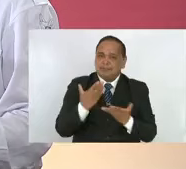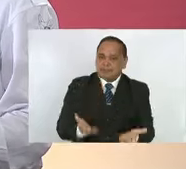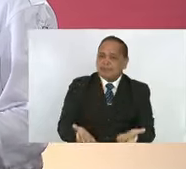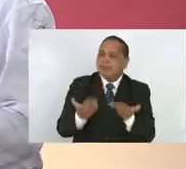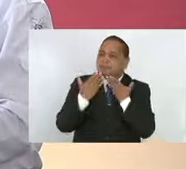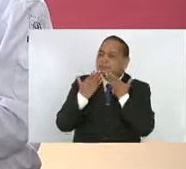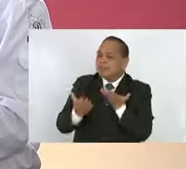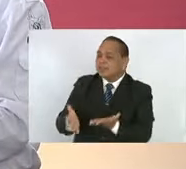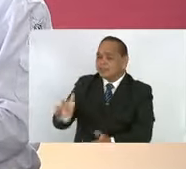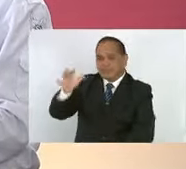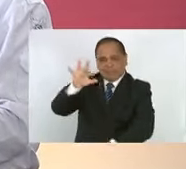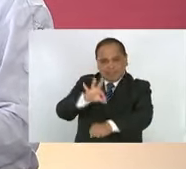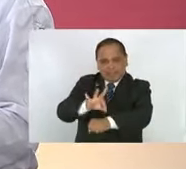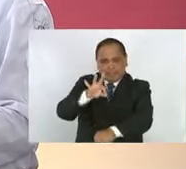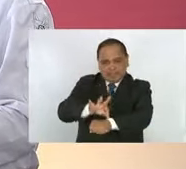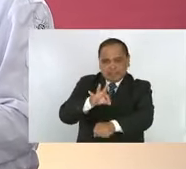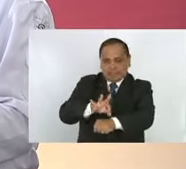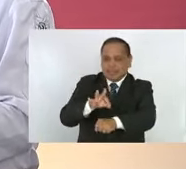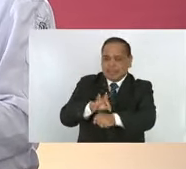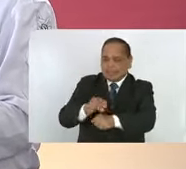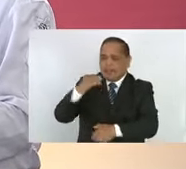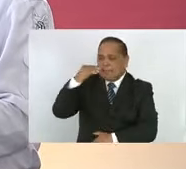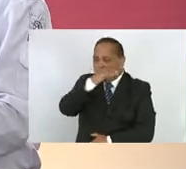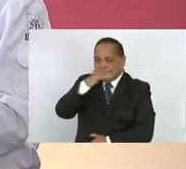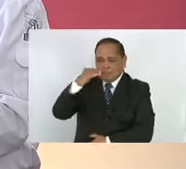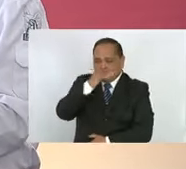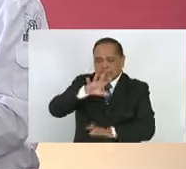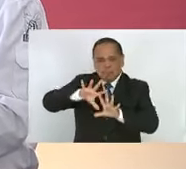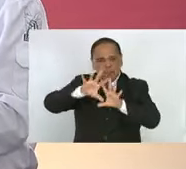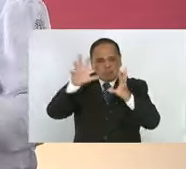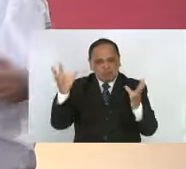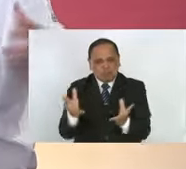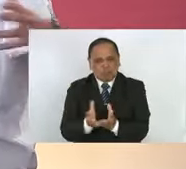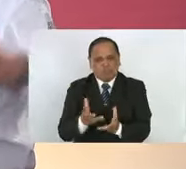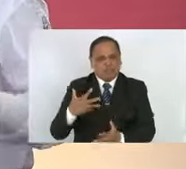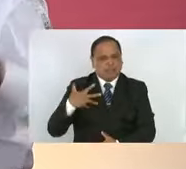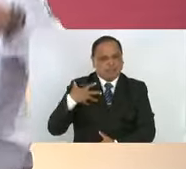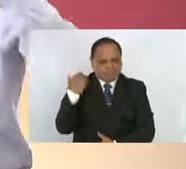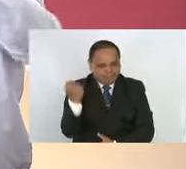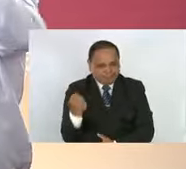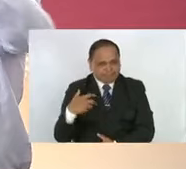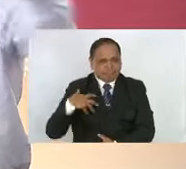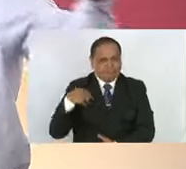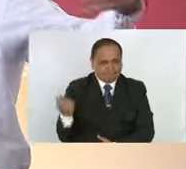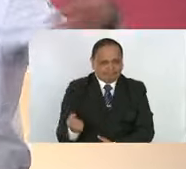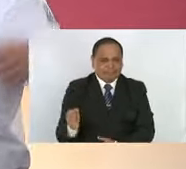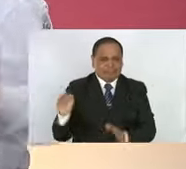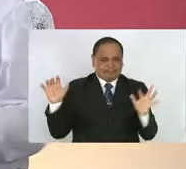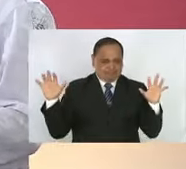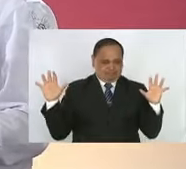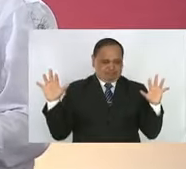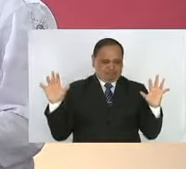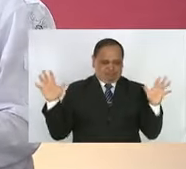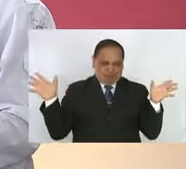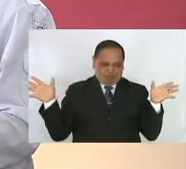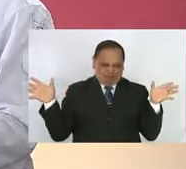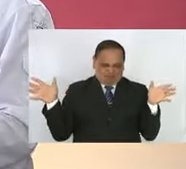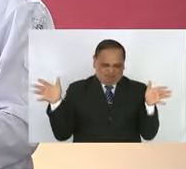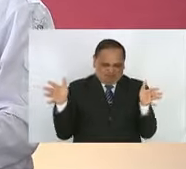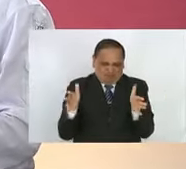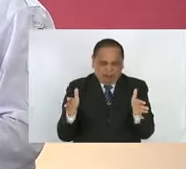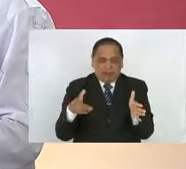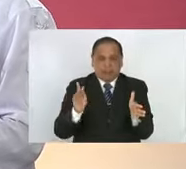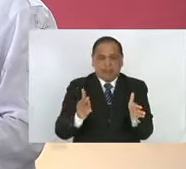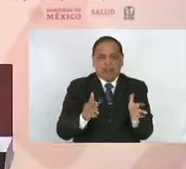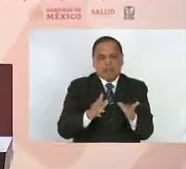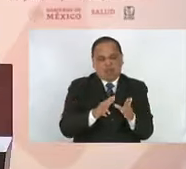y de calidad, gratuita y universal. Un esfuerzo institucional por centralizar lo que durante mucho tiempo estuvo fragmentado